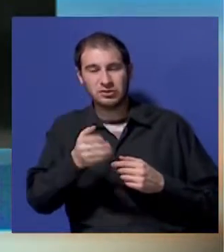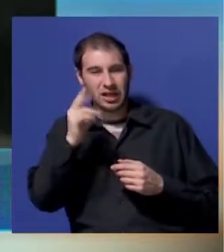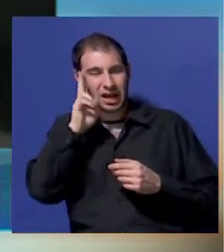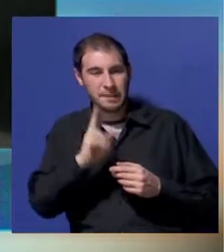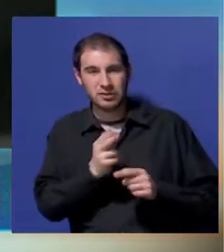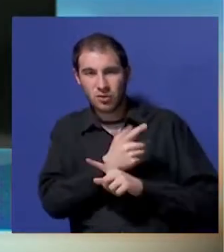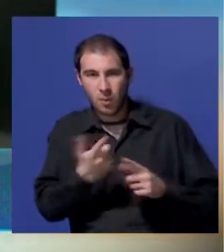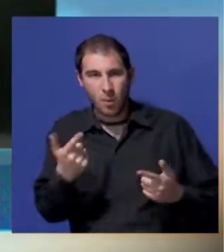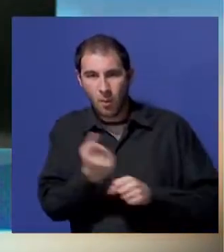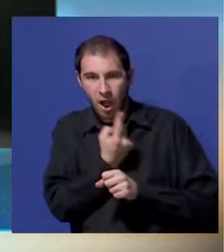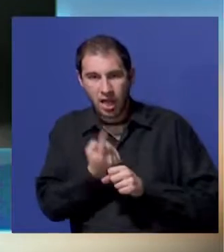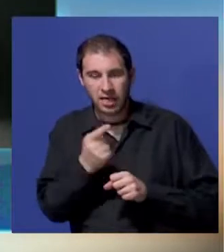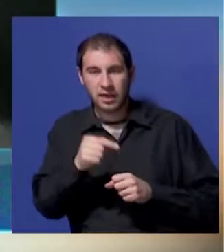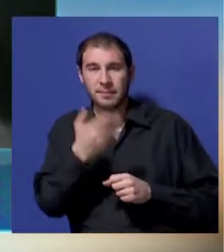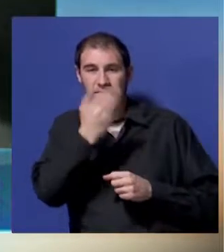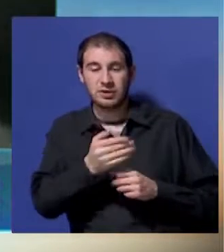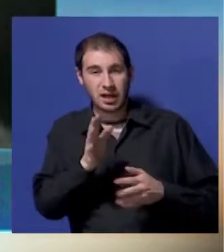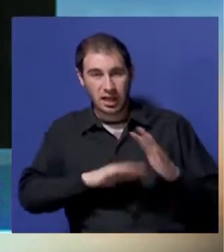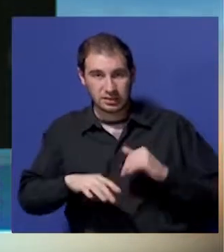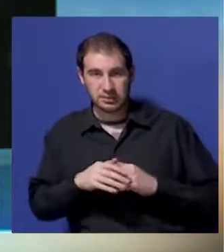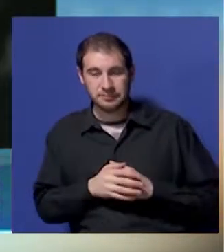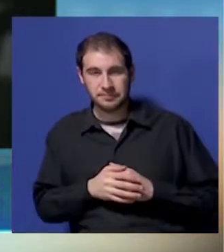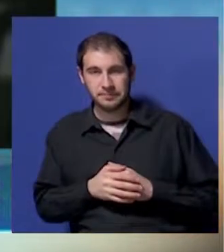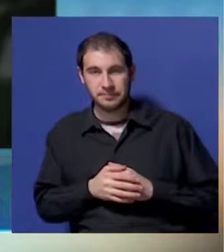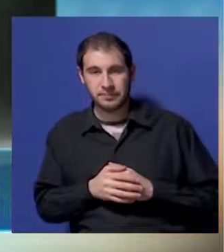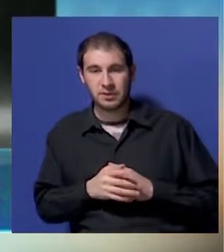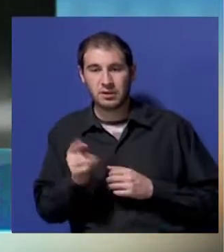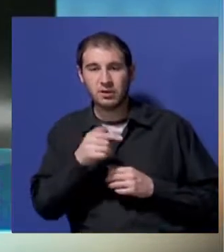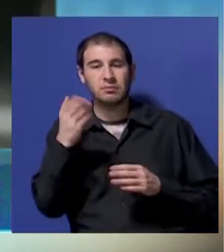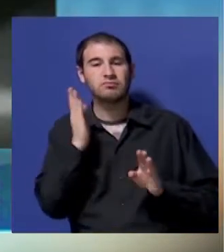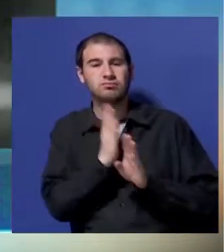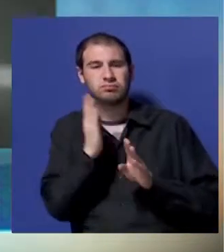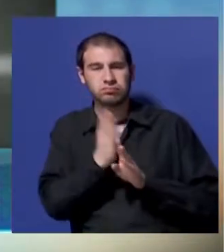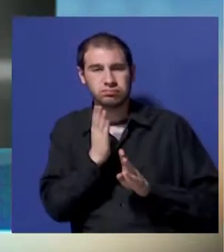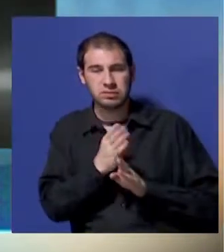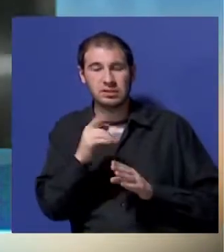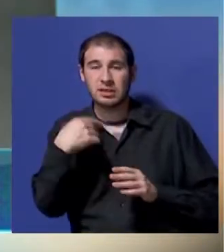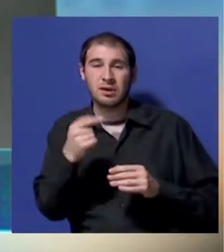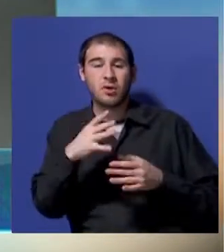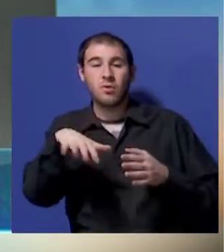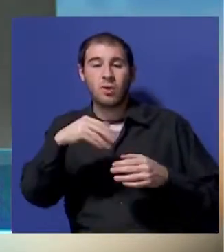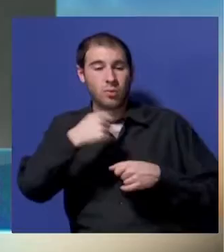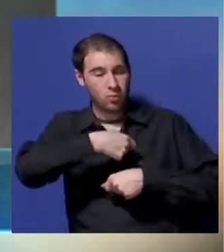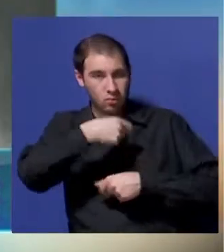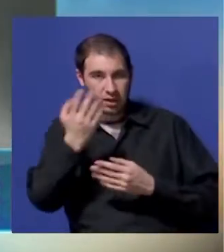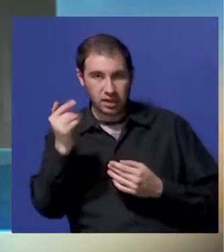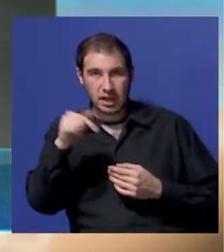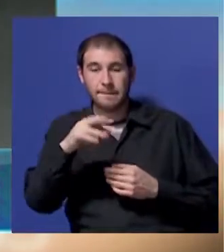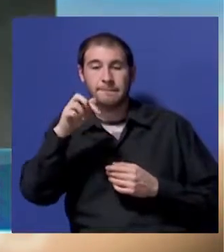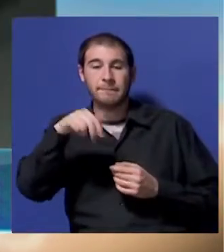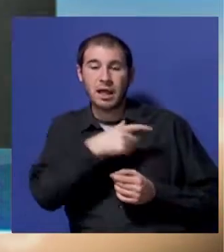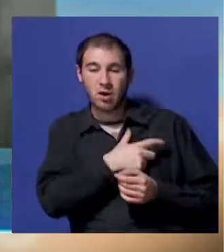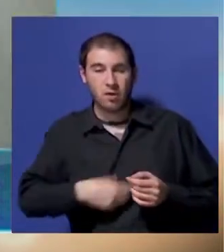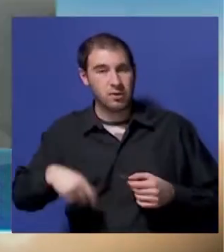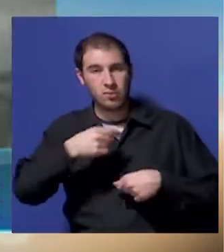tolerar o pueda incluso el hombre cometer. Es por eso que se tienen que perseguir más allá de las circunstancias políticas,